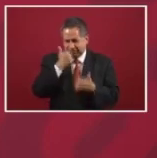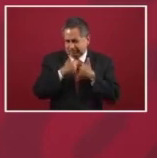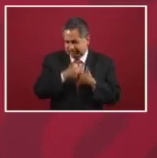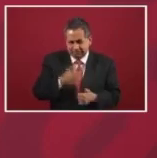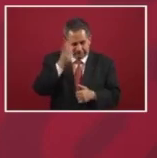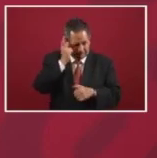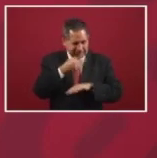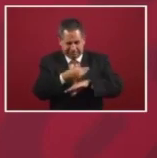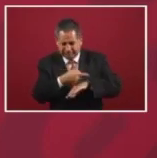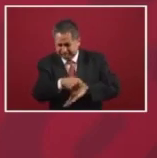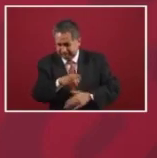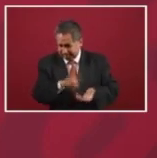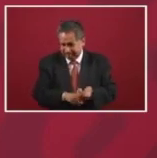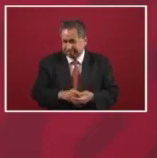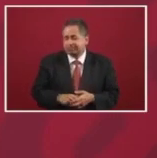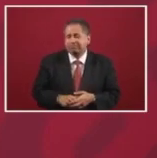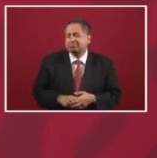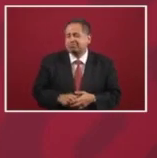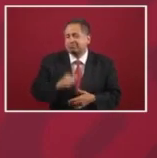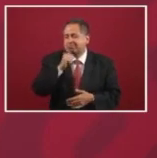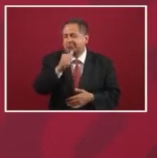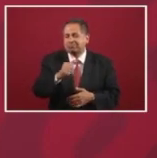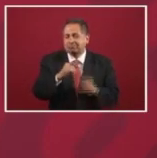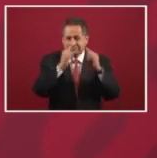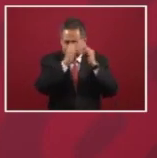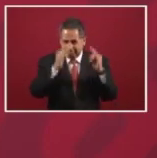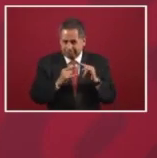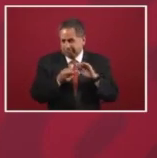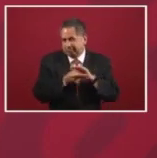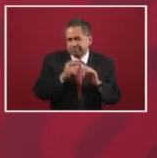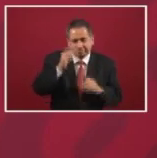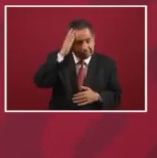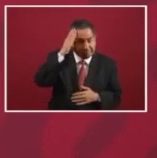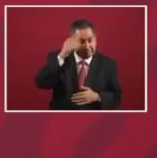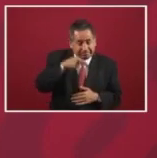dormir en un plantón.